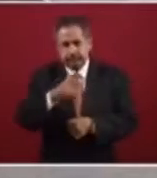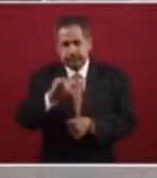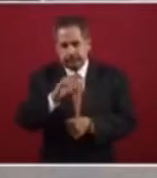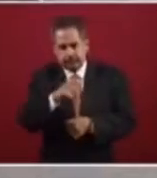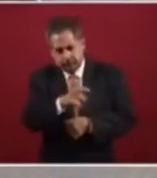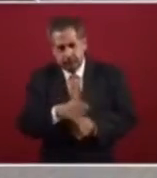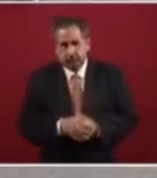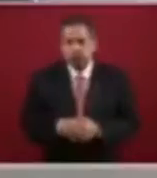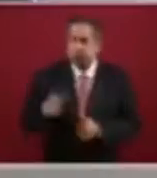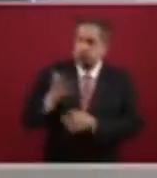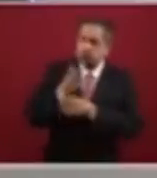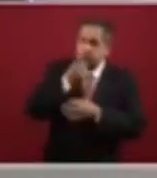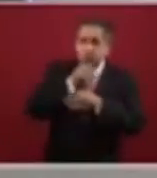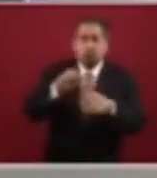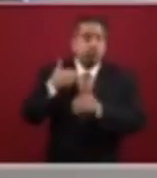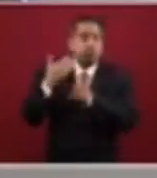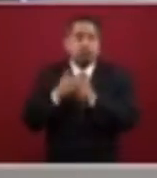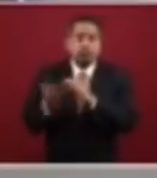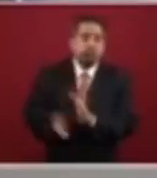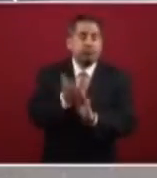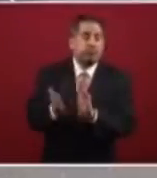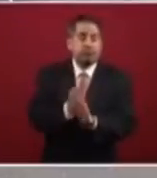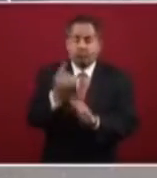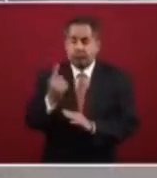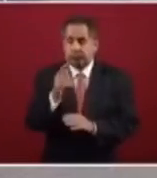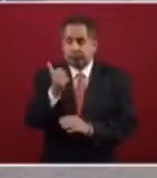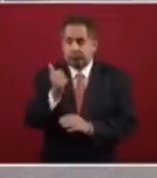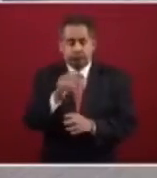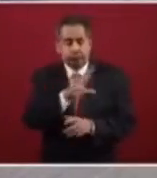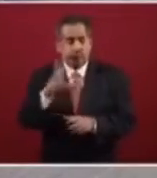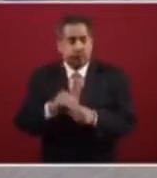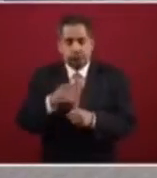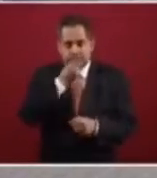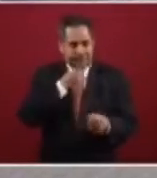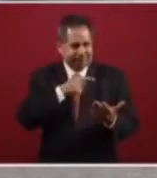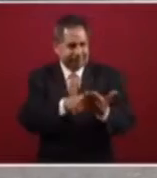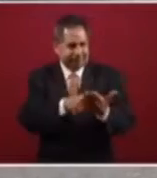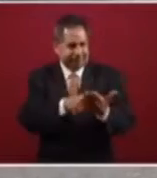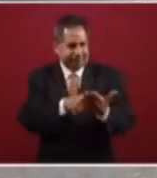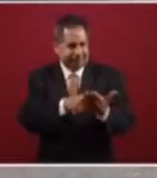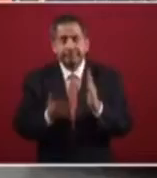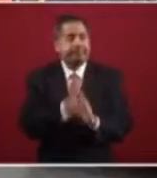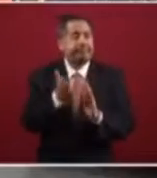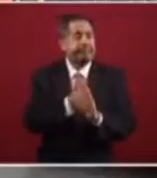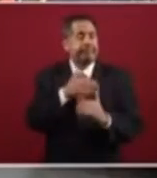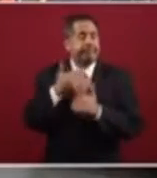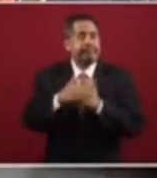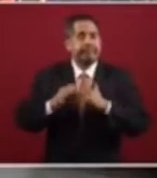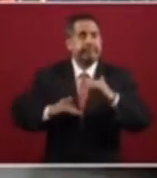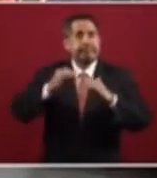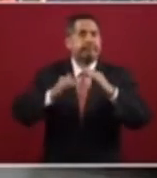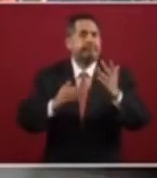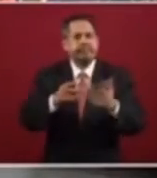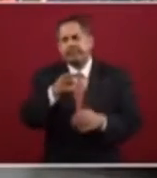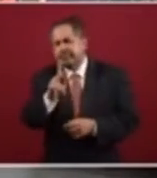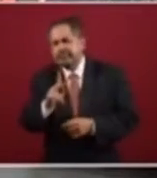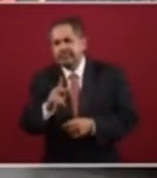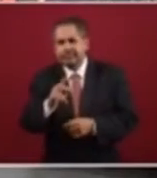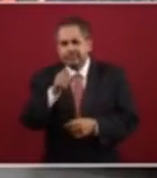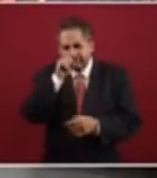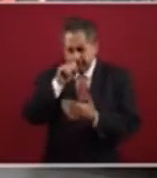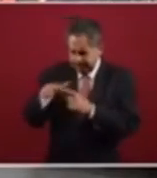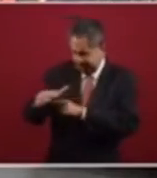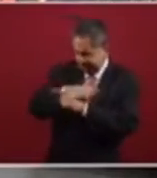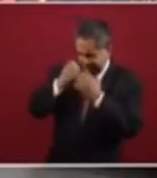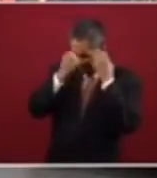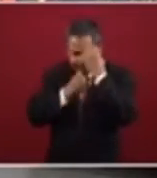usted anuncia ya que se tiene una fecha de construcción para el 1 de agosto con las licitaciones que nos acaba de anunciar. Sin embargo, la evaluación de la manifestación